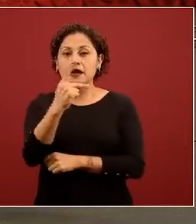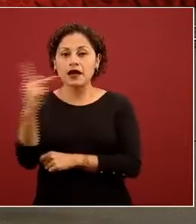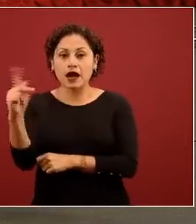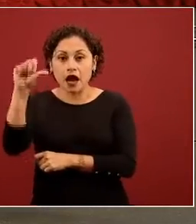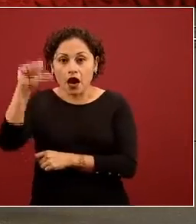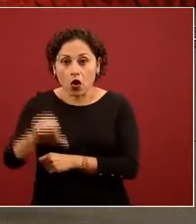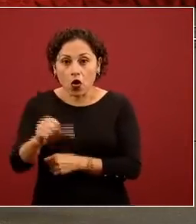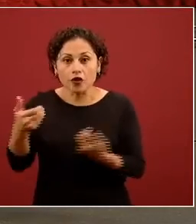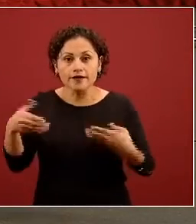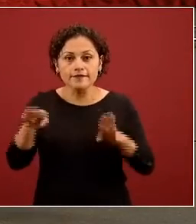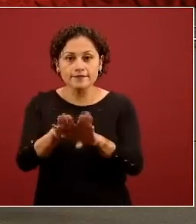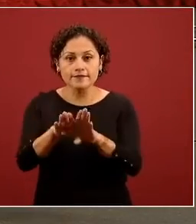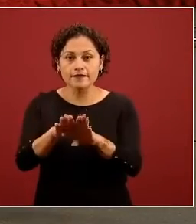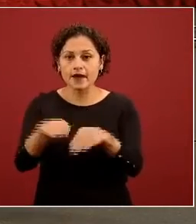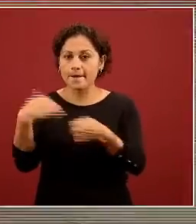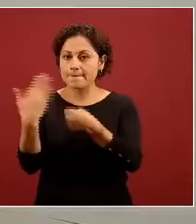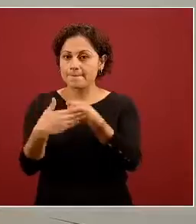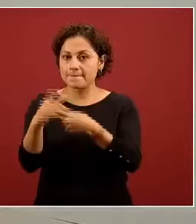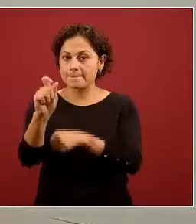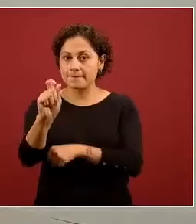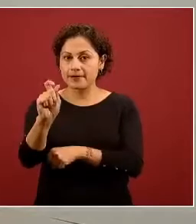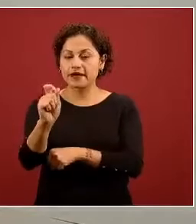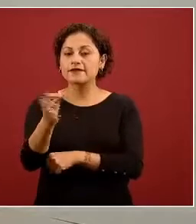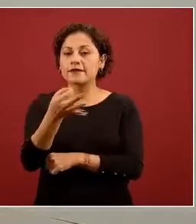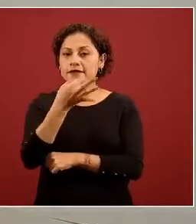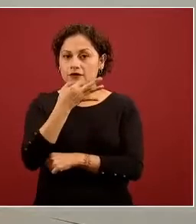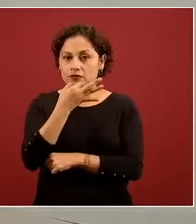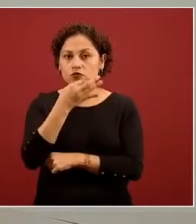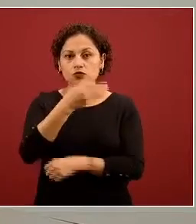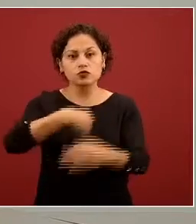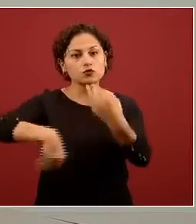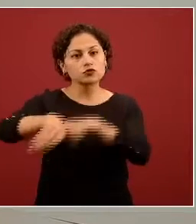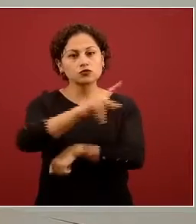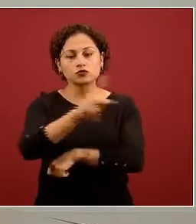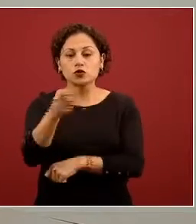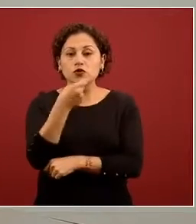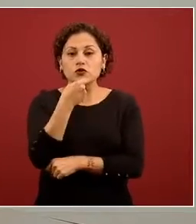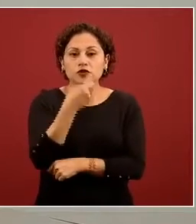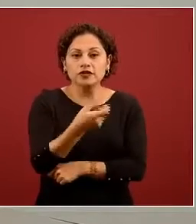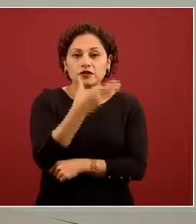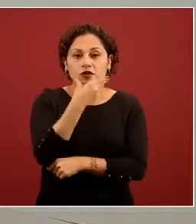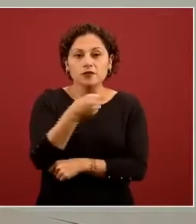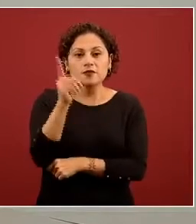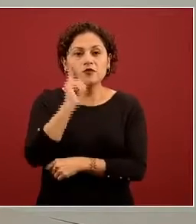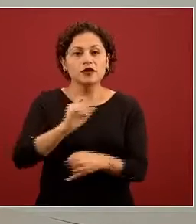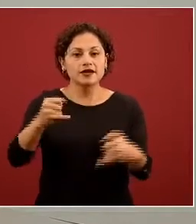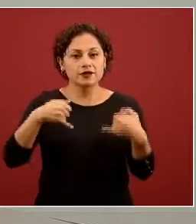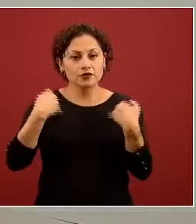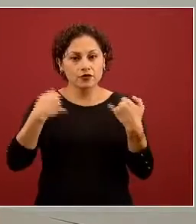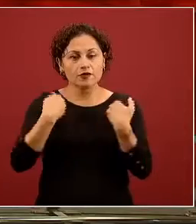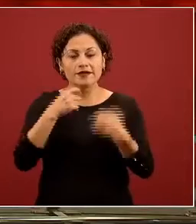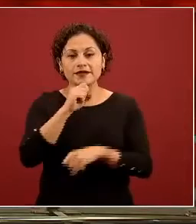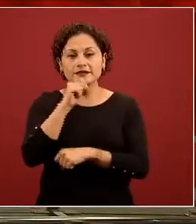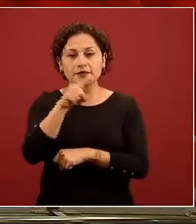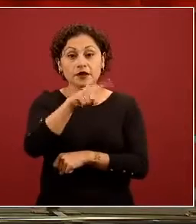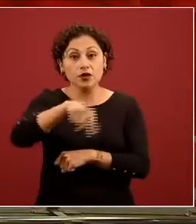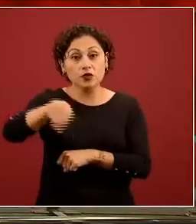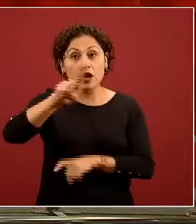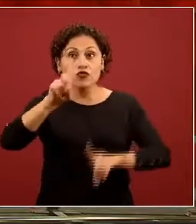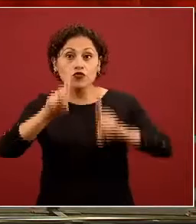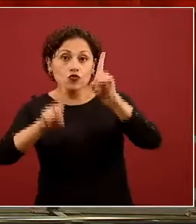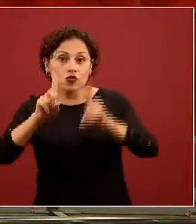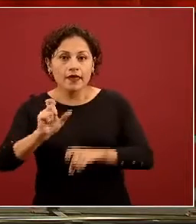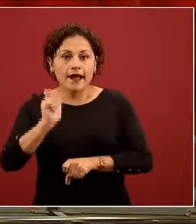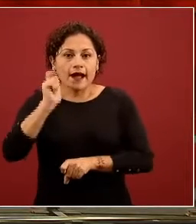minutos para enviar los videos de todas las niñas, niños y adolescentes que quieran preguntarle algo al doctor Gatell.